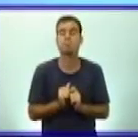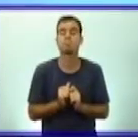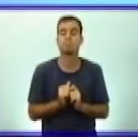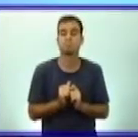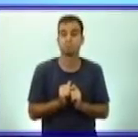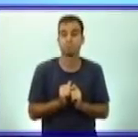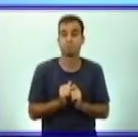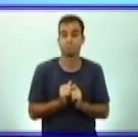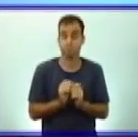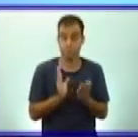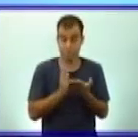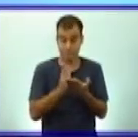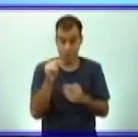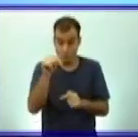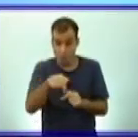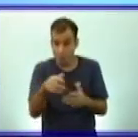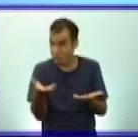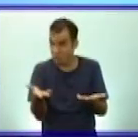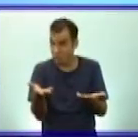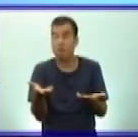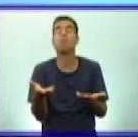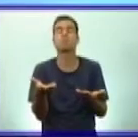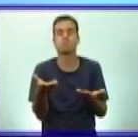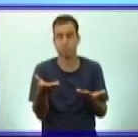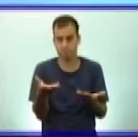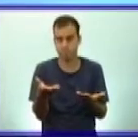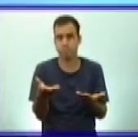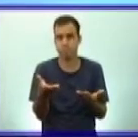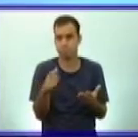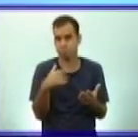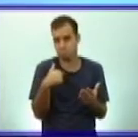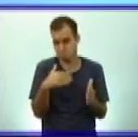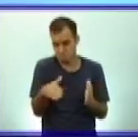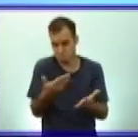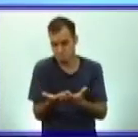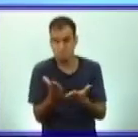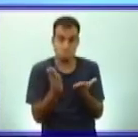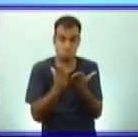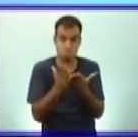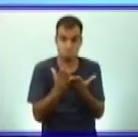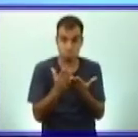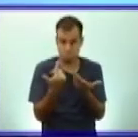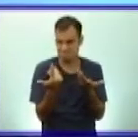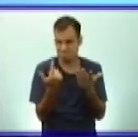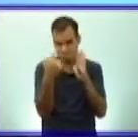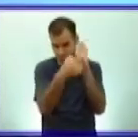Entonces, en la clase de hoy les propongo trabajar sobre los siguientes elementos.